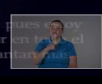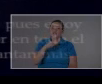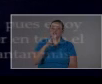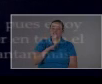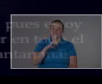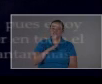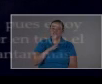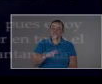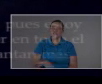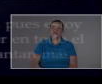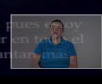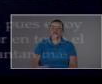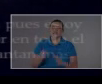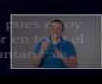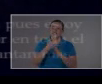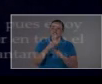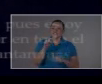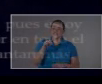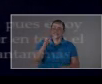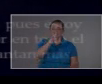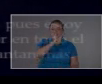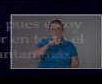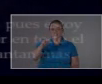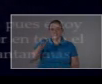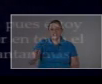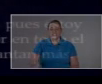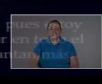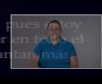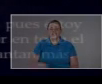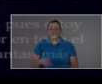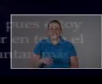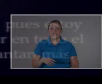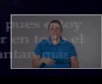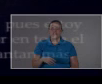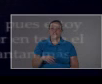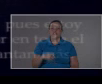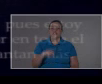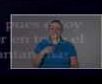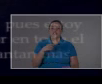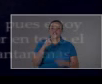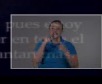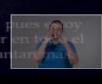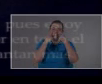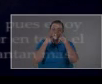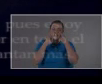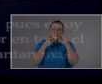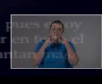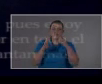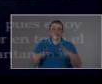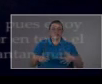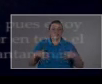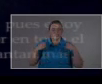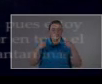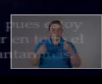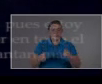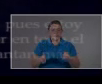fe, tome fuerza, tome poder en medio, tome fortaleza de estas palabras.